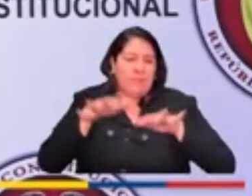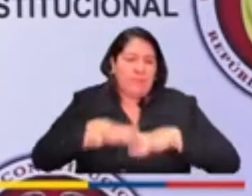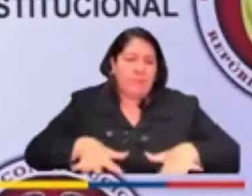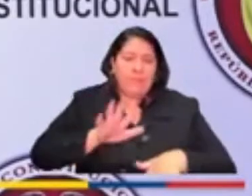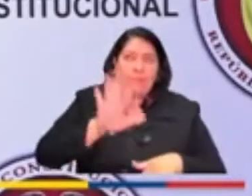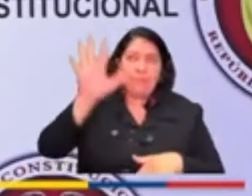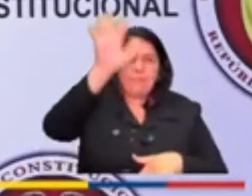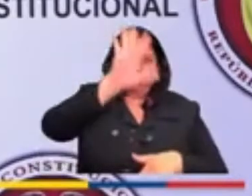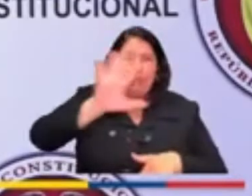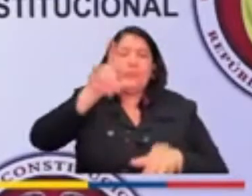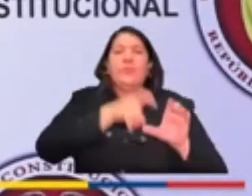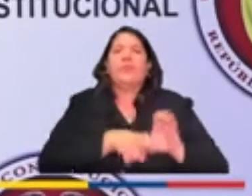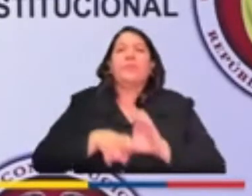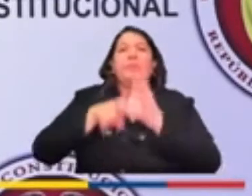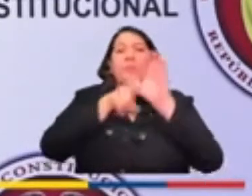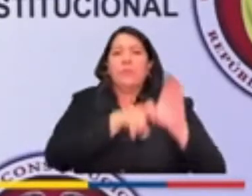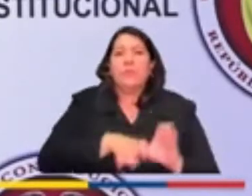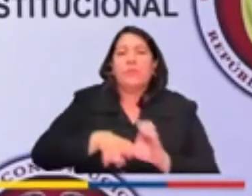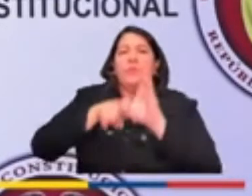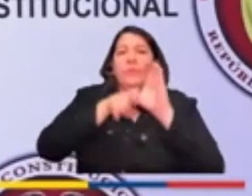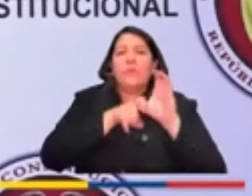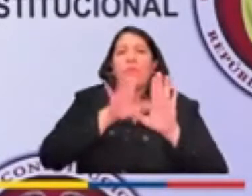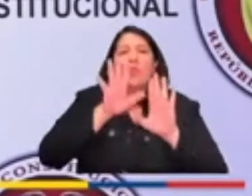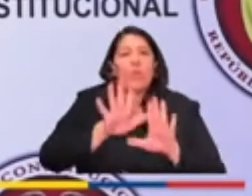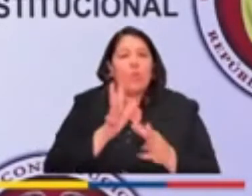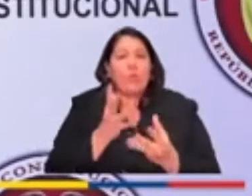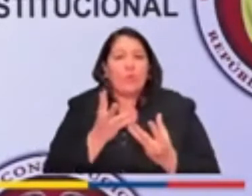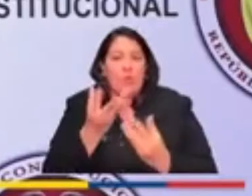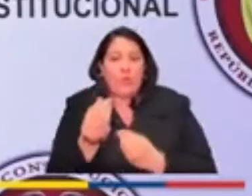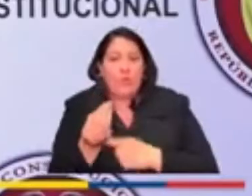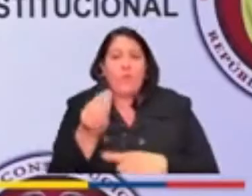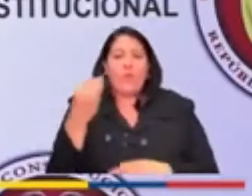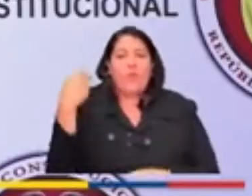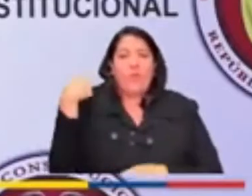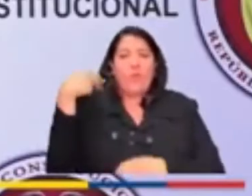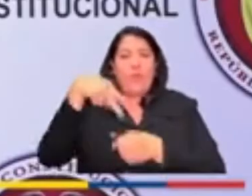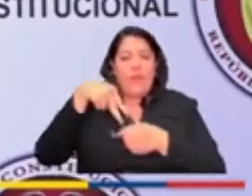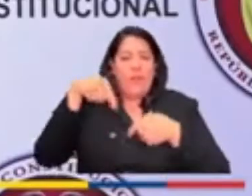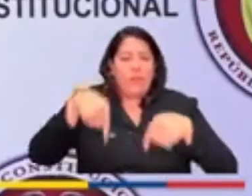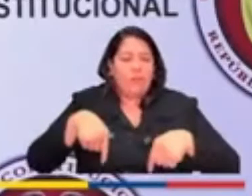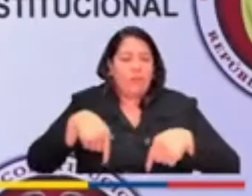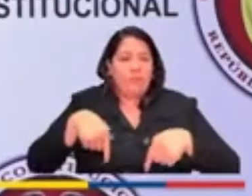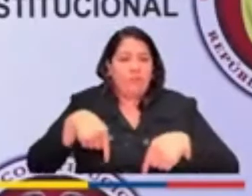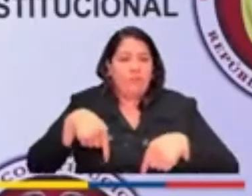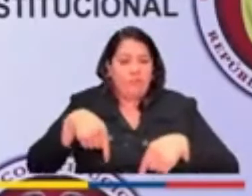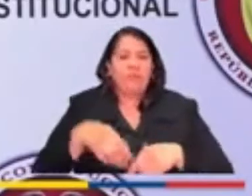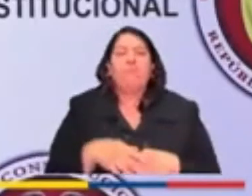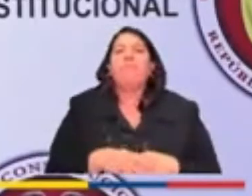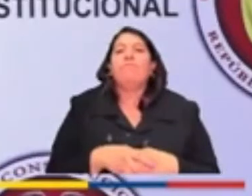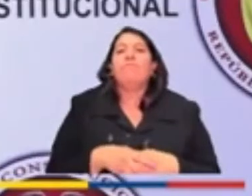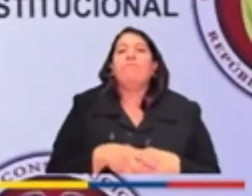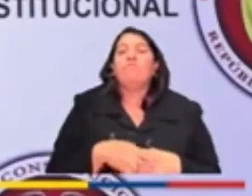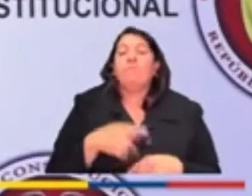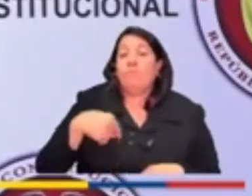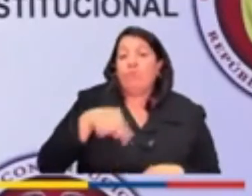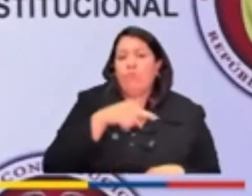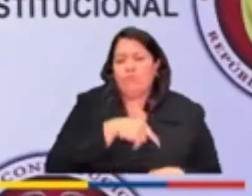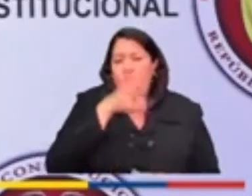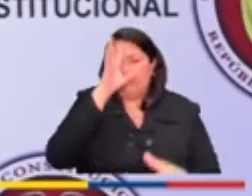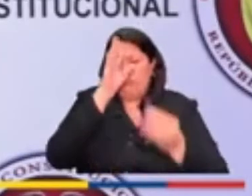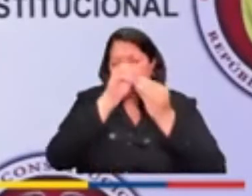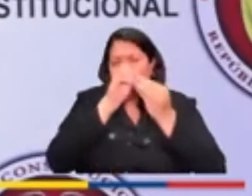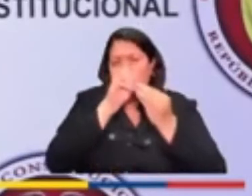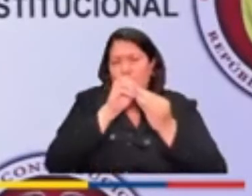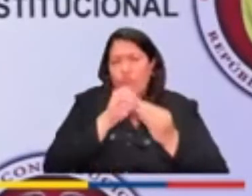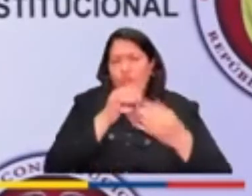hoy impera entre los pueblos indígenas del país. Nosotros tenemos muchos acuerdos que hemos firmado en el marco de los diálogos